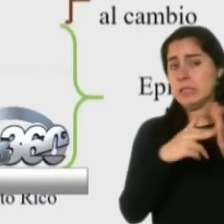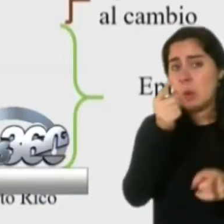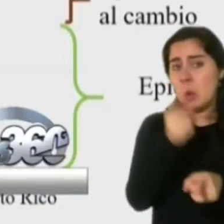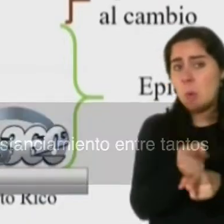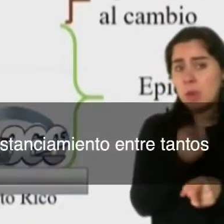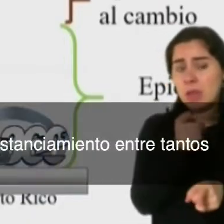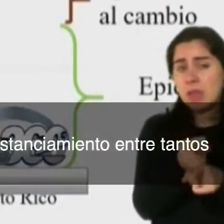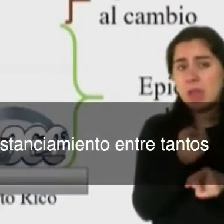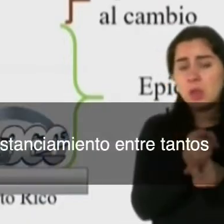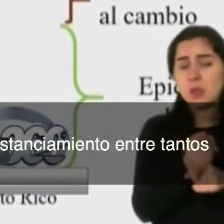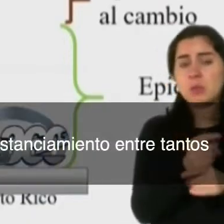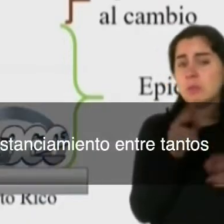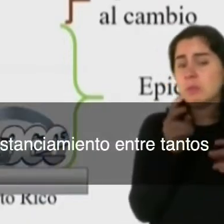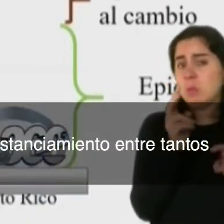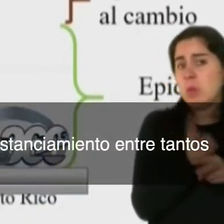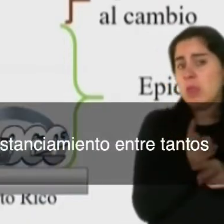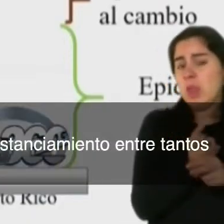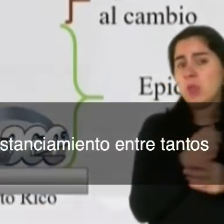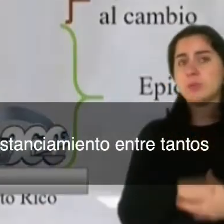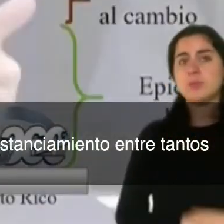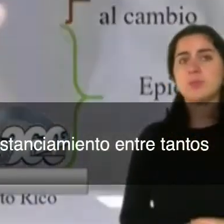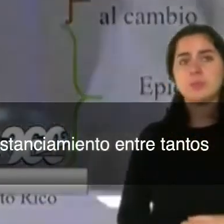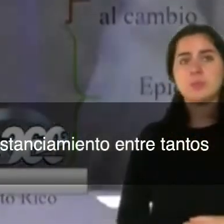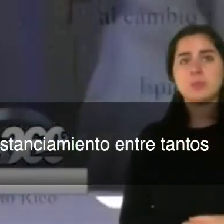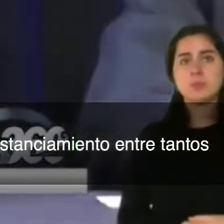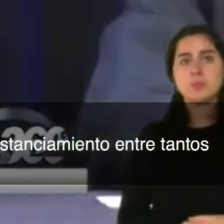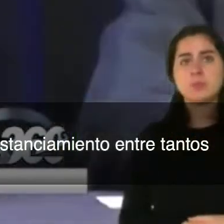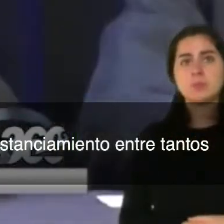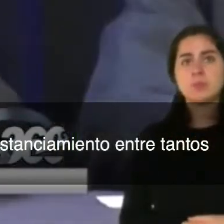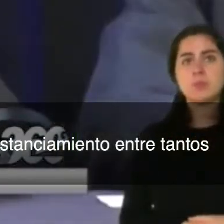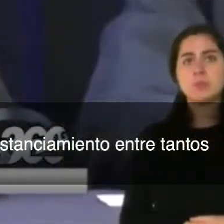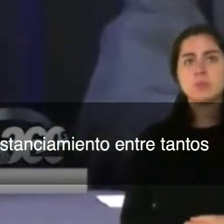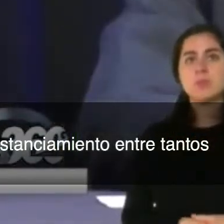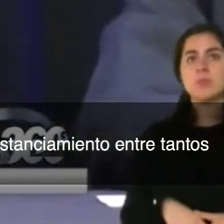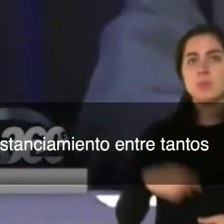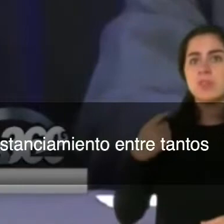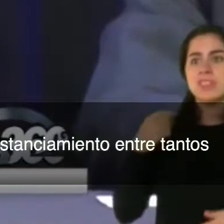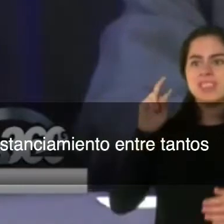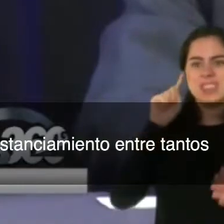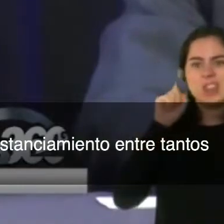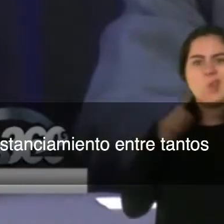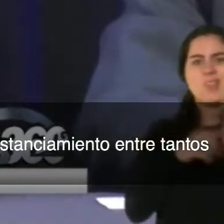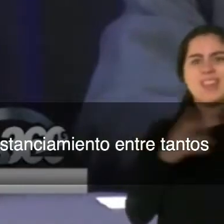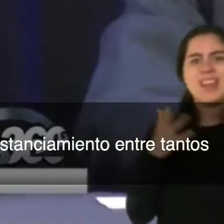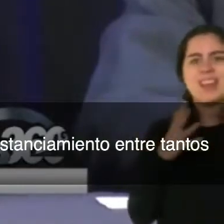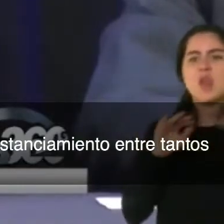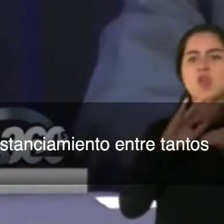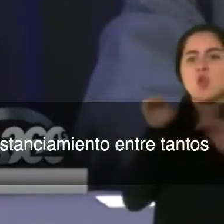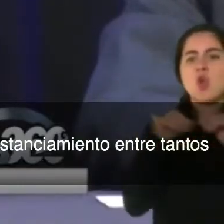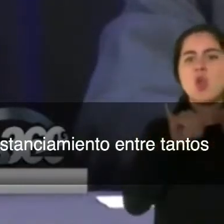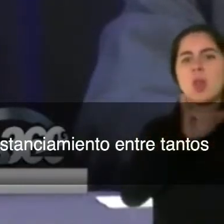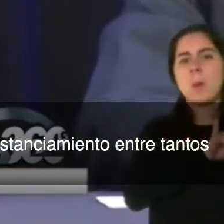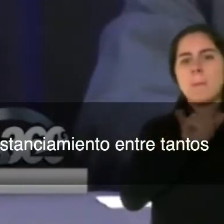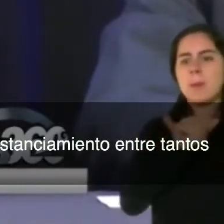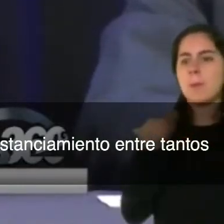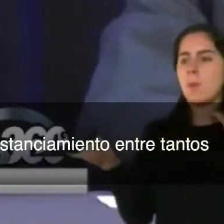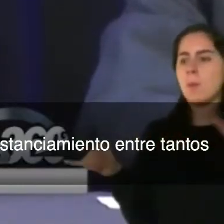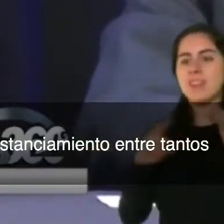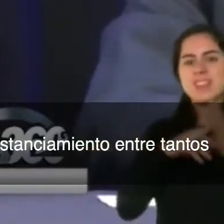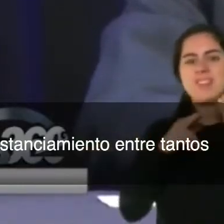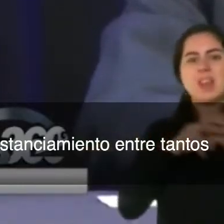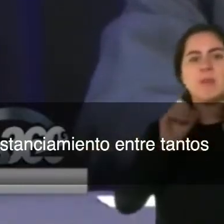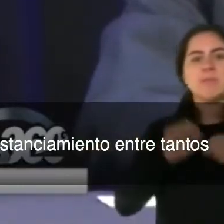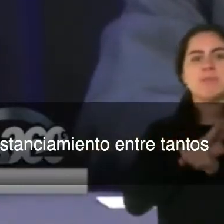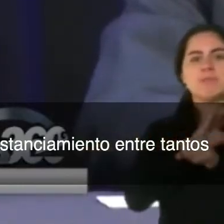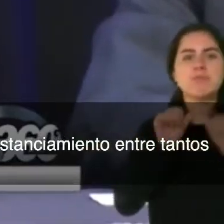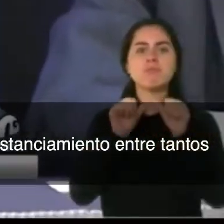las tendencias o convergen o divergen, y estamos viendo que los datos que tenemos pues todos están convergiendo en lo mismo, ¿no? Ese incremento de la epidemia.